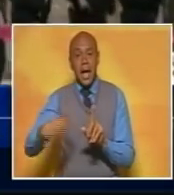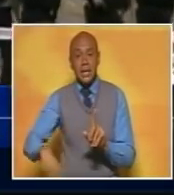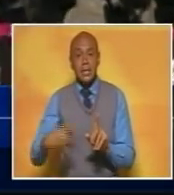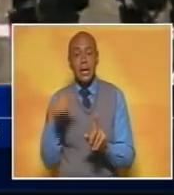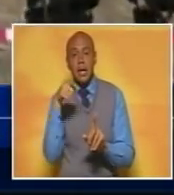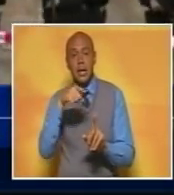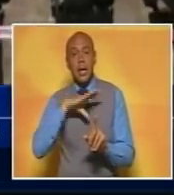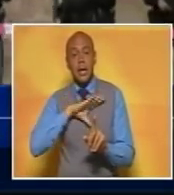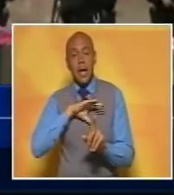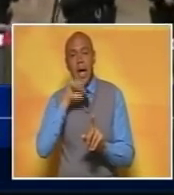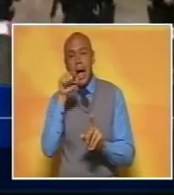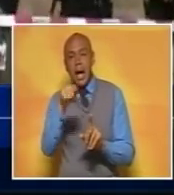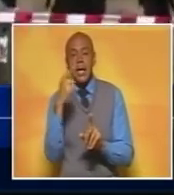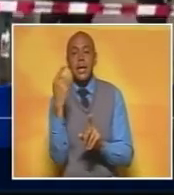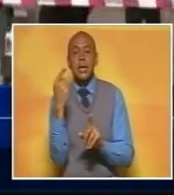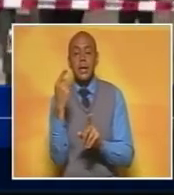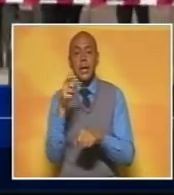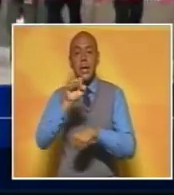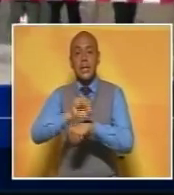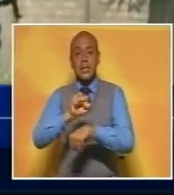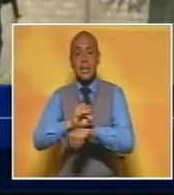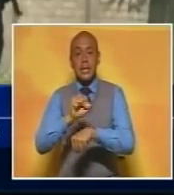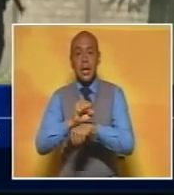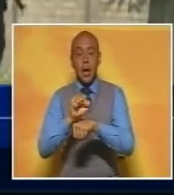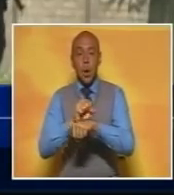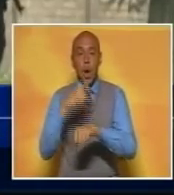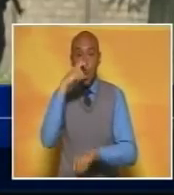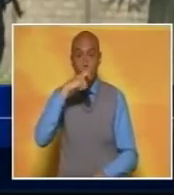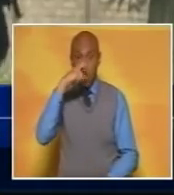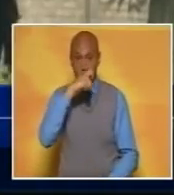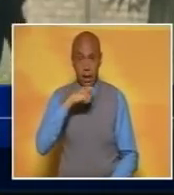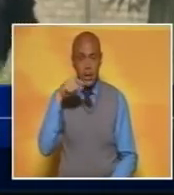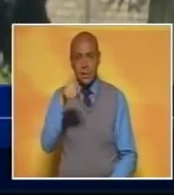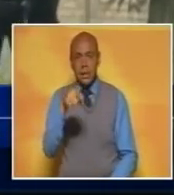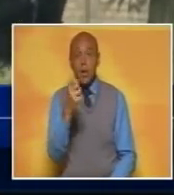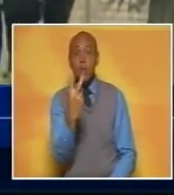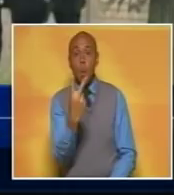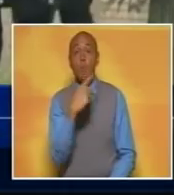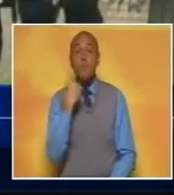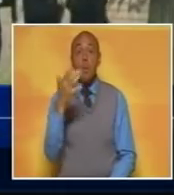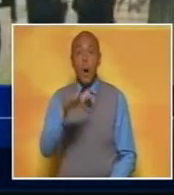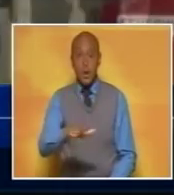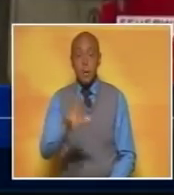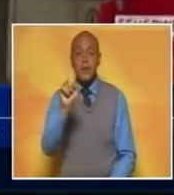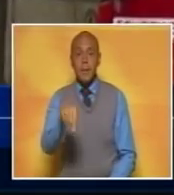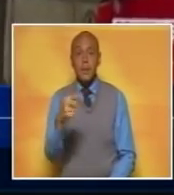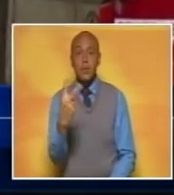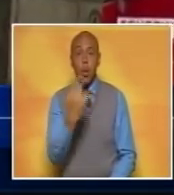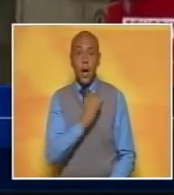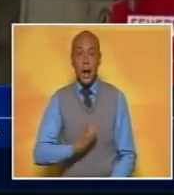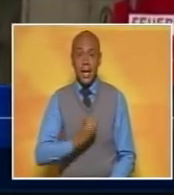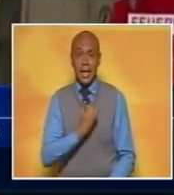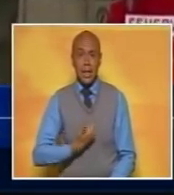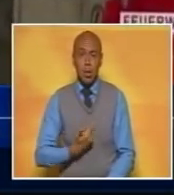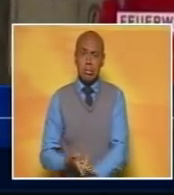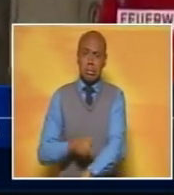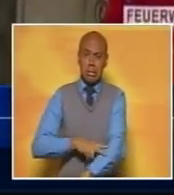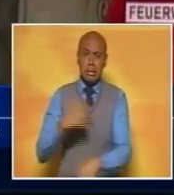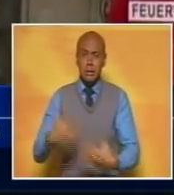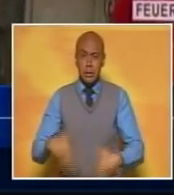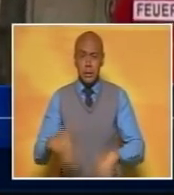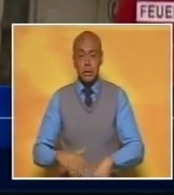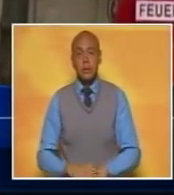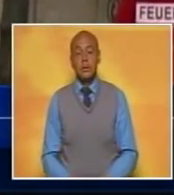en las inmediaciones de una sinagoga en la ciudad de Halle, que dejó 2 muertos y 2 heridos graves.